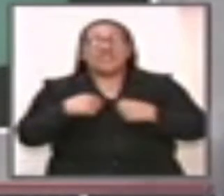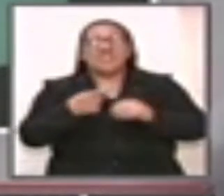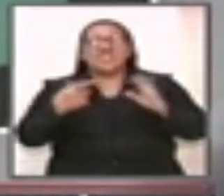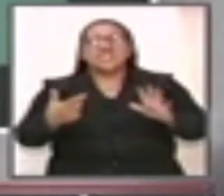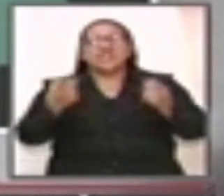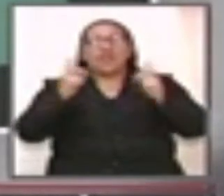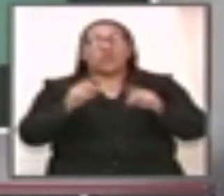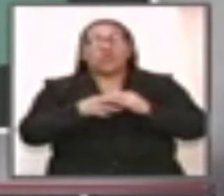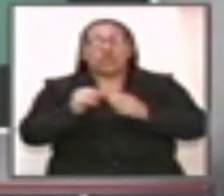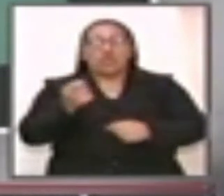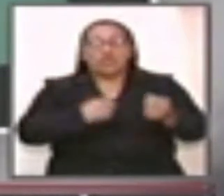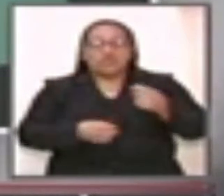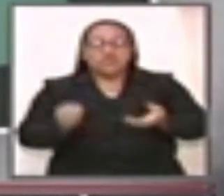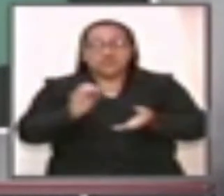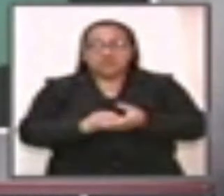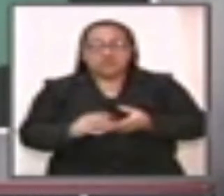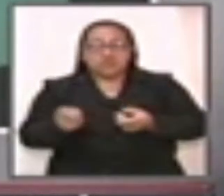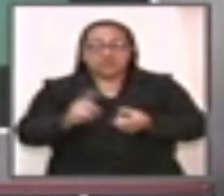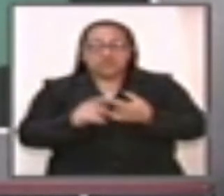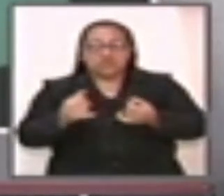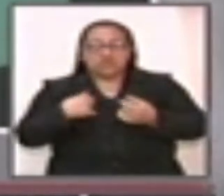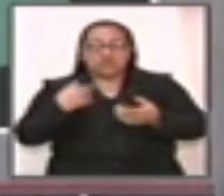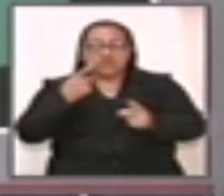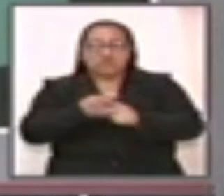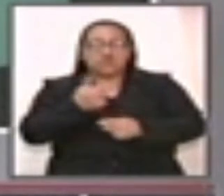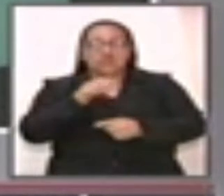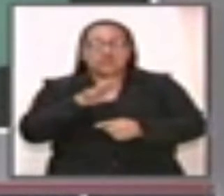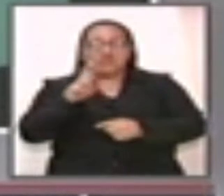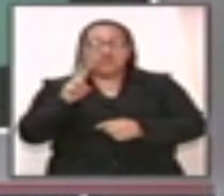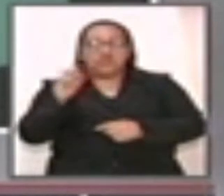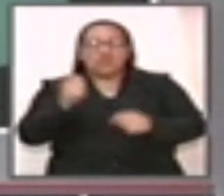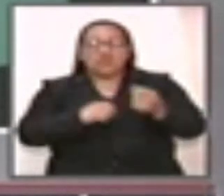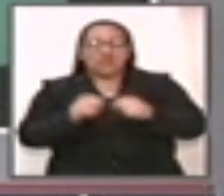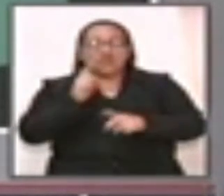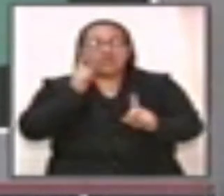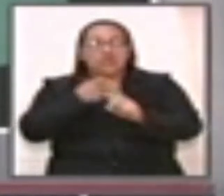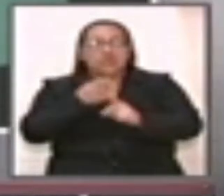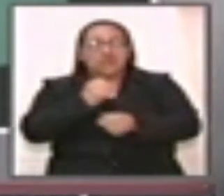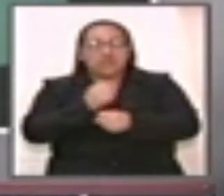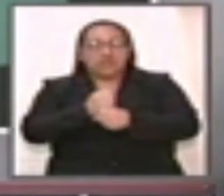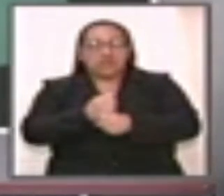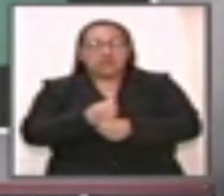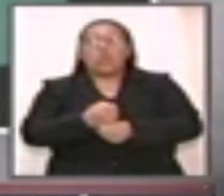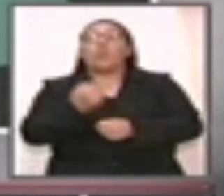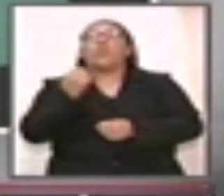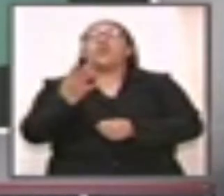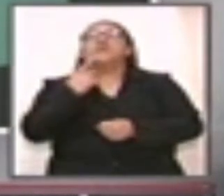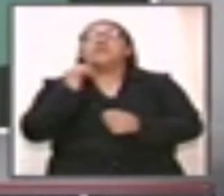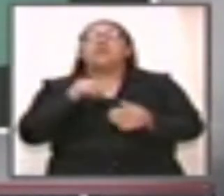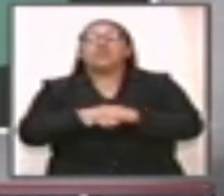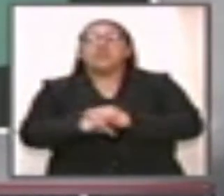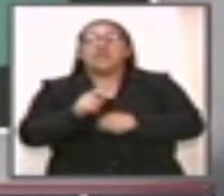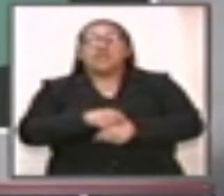17 acuerdos comerciales puestos ya en vigencia y estamos llegando a 52 mercados de destino. 4 están por entrar